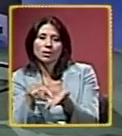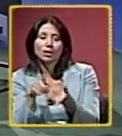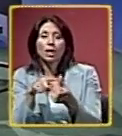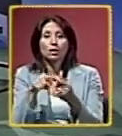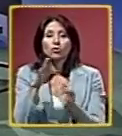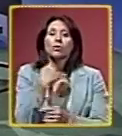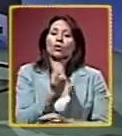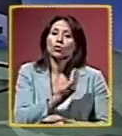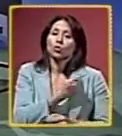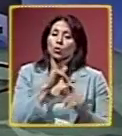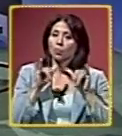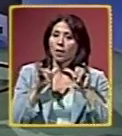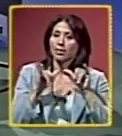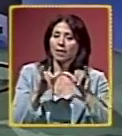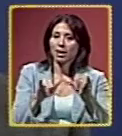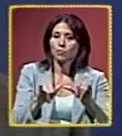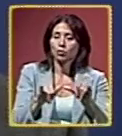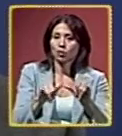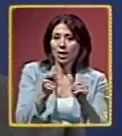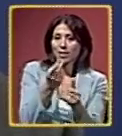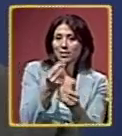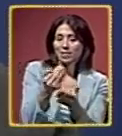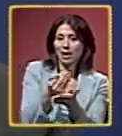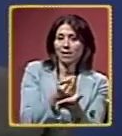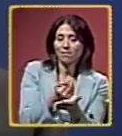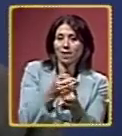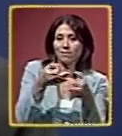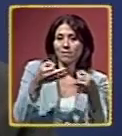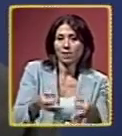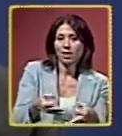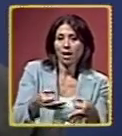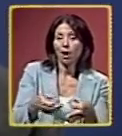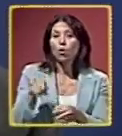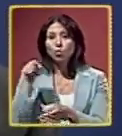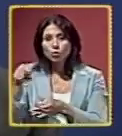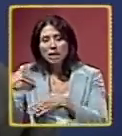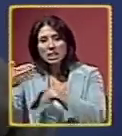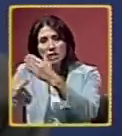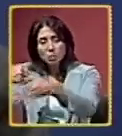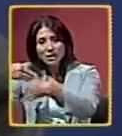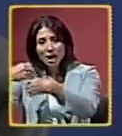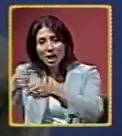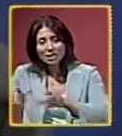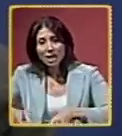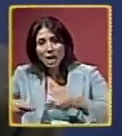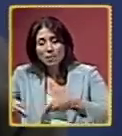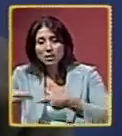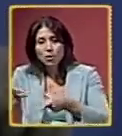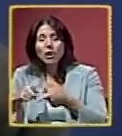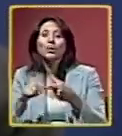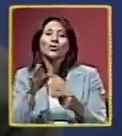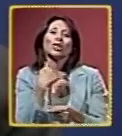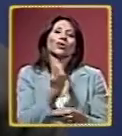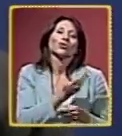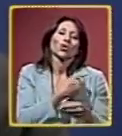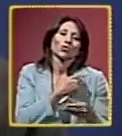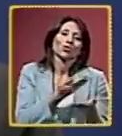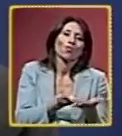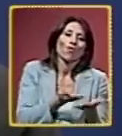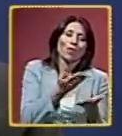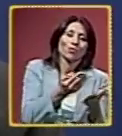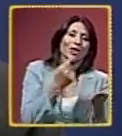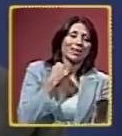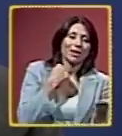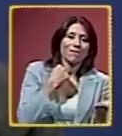mantenemos la tarifa fija. Cuando usted ya hizo la inversión, entonces subimos la tarifa, porque se justifica la inversión y hay que